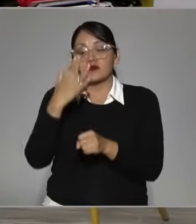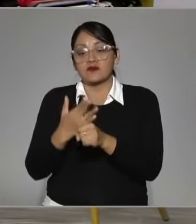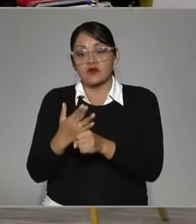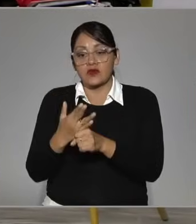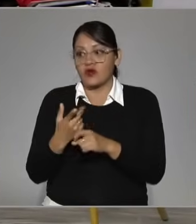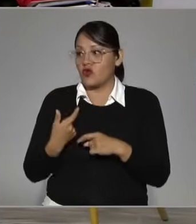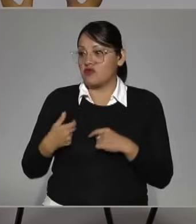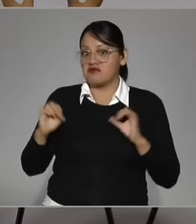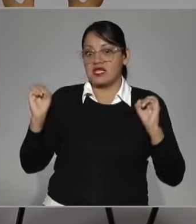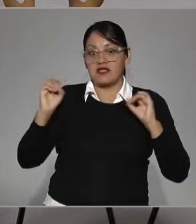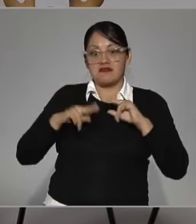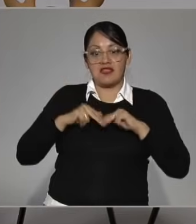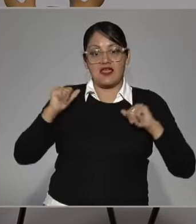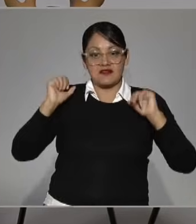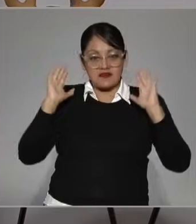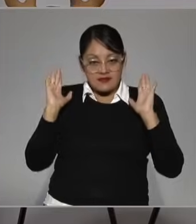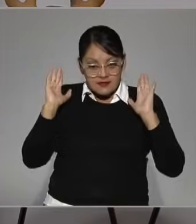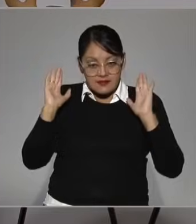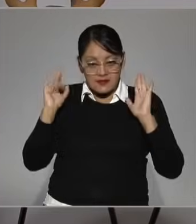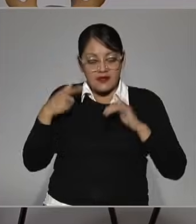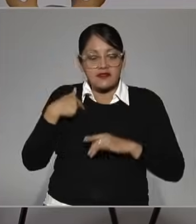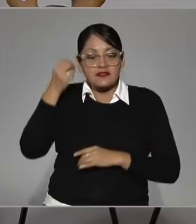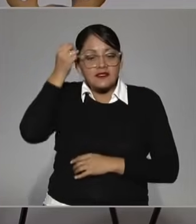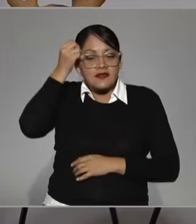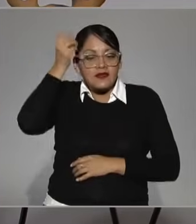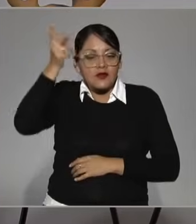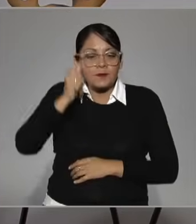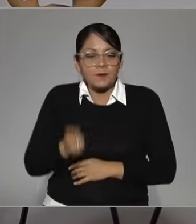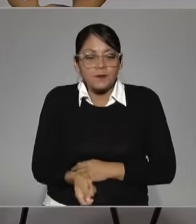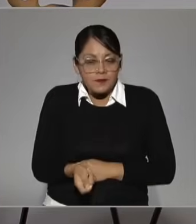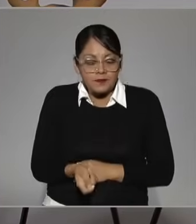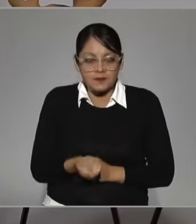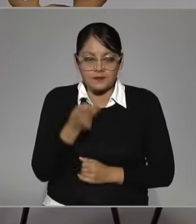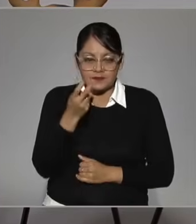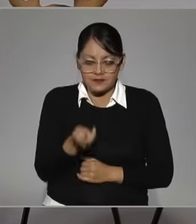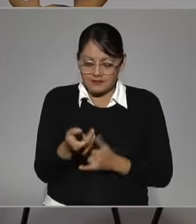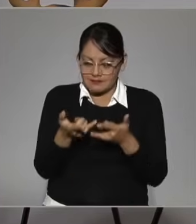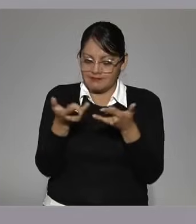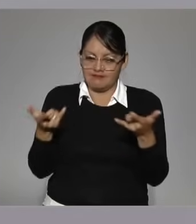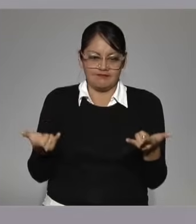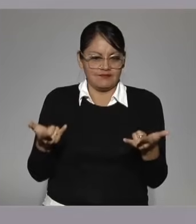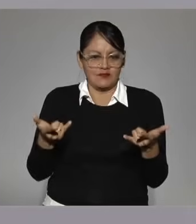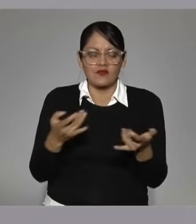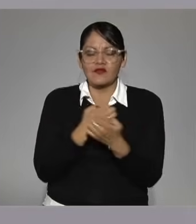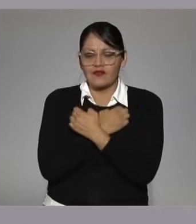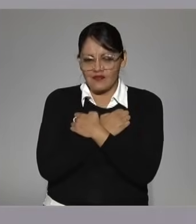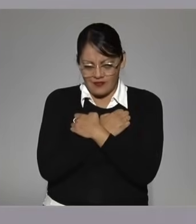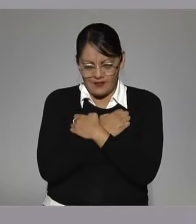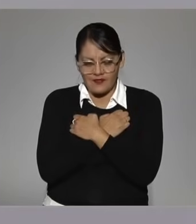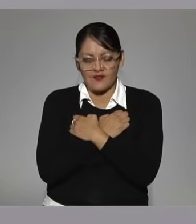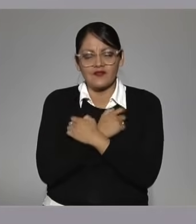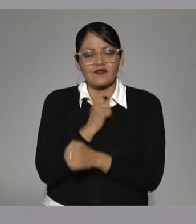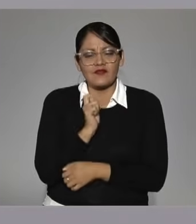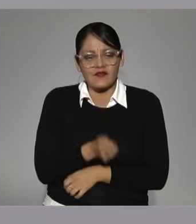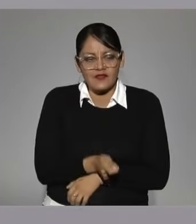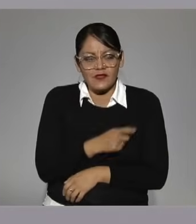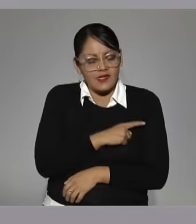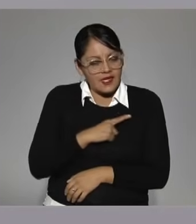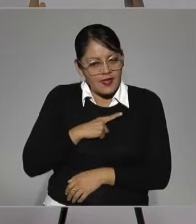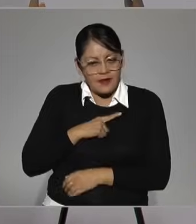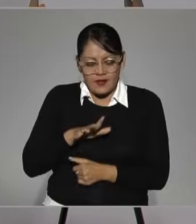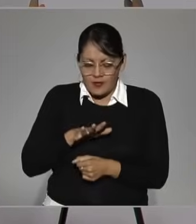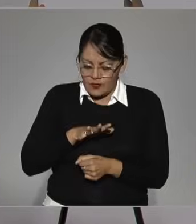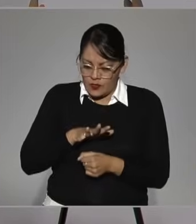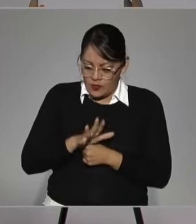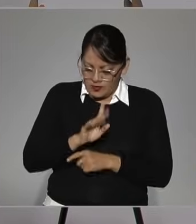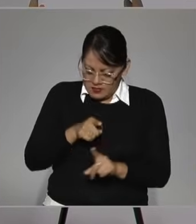nadie se hace cargo y entonces se nos olvida la parte central de toda esta historia. La educación tiende a buscar cuál es el